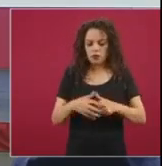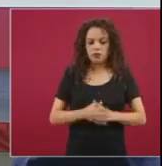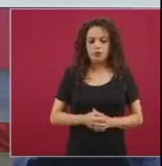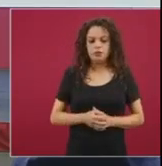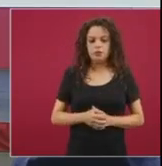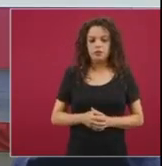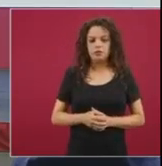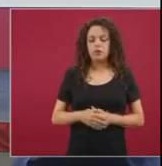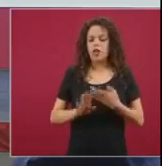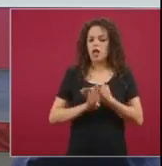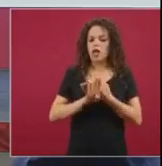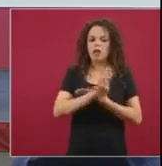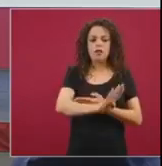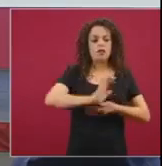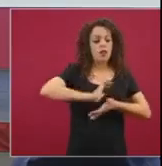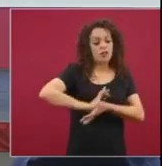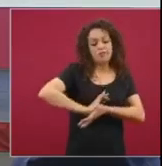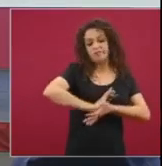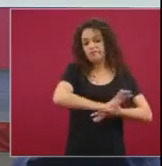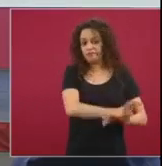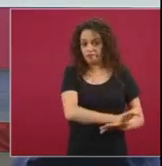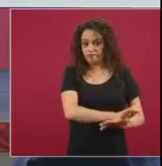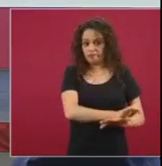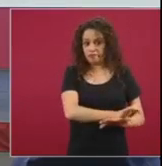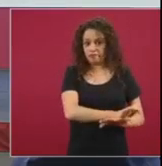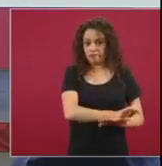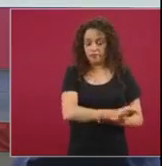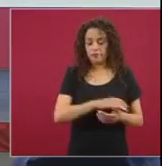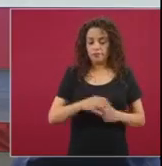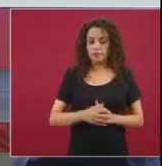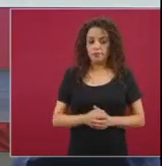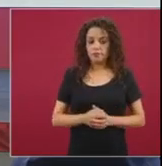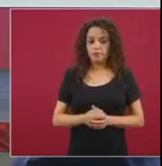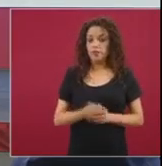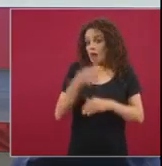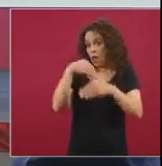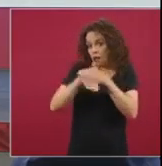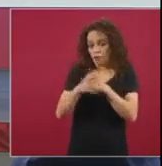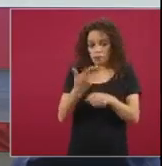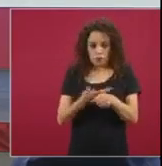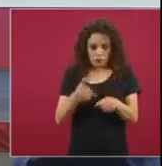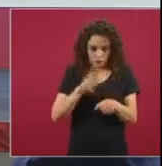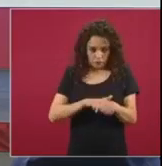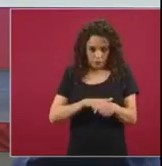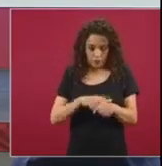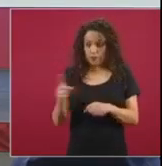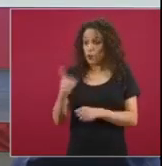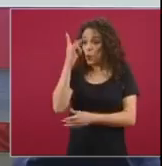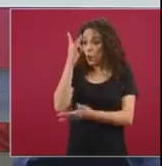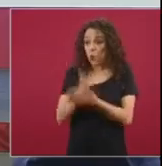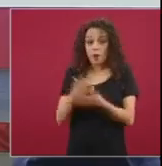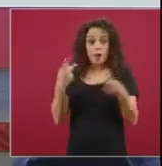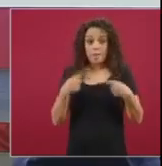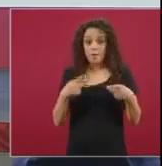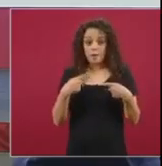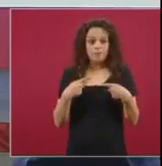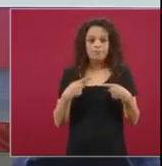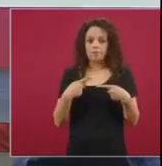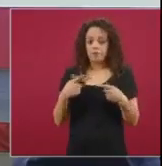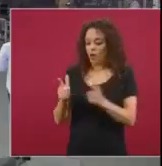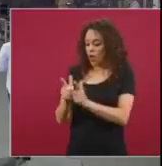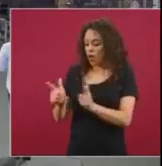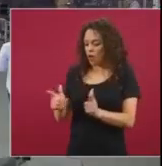no haya discriminación, al menos del personal de salud, etcétera. No es asunto de una sola persona o de un pequeño grupo de